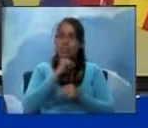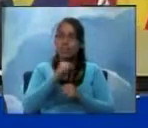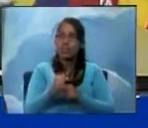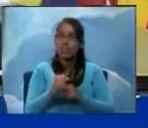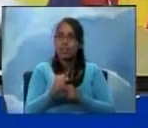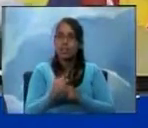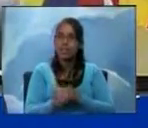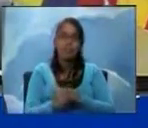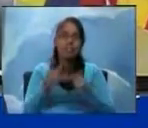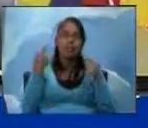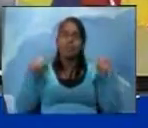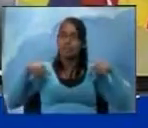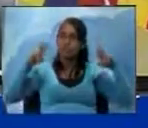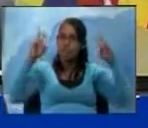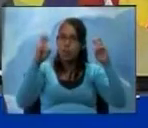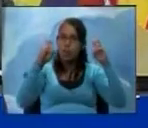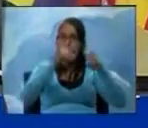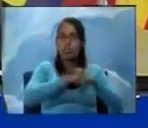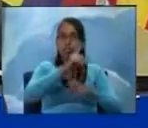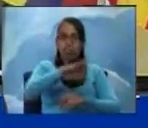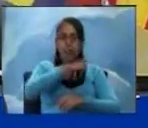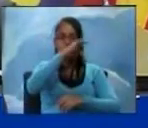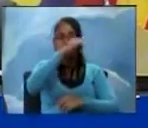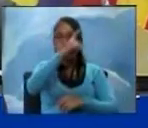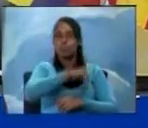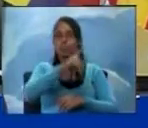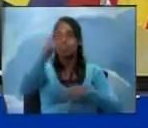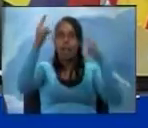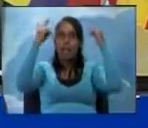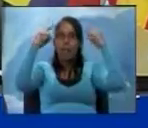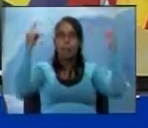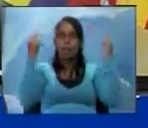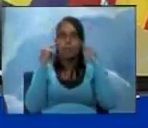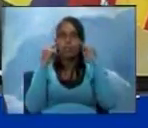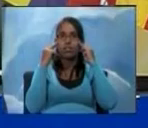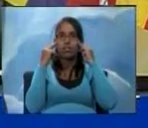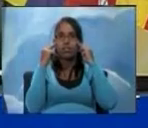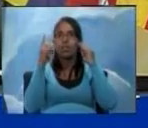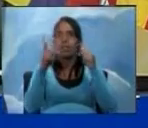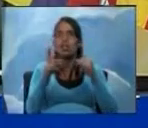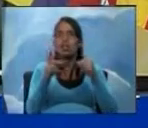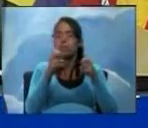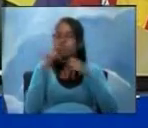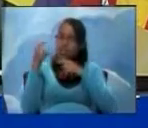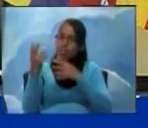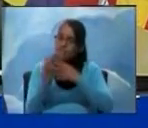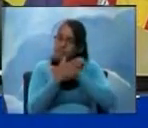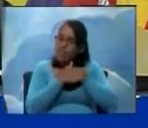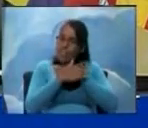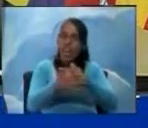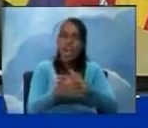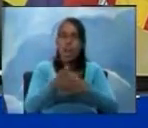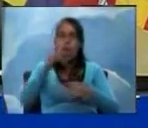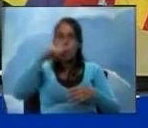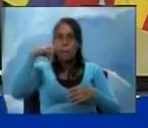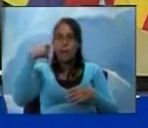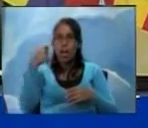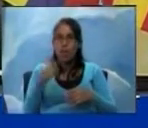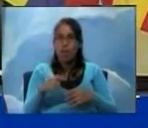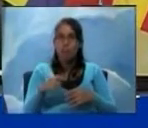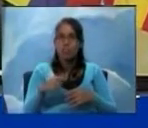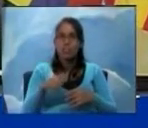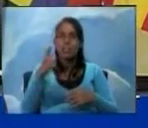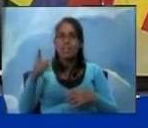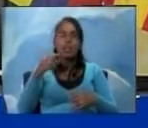la renovación en el espíritu de la mente. Bienaventurado el varón